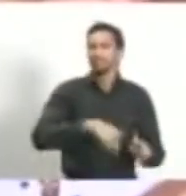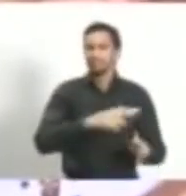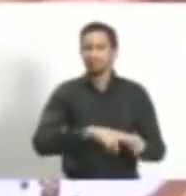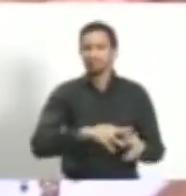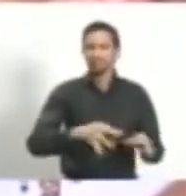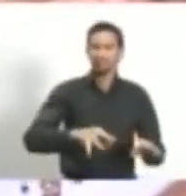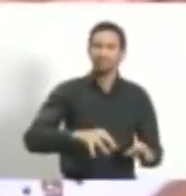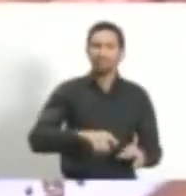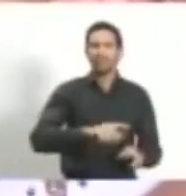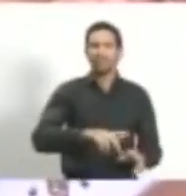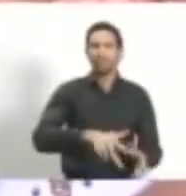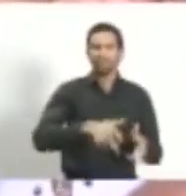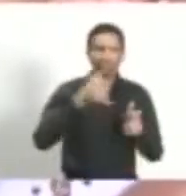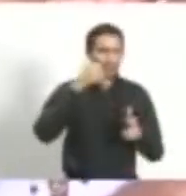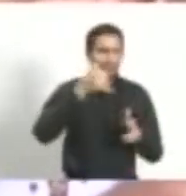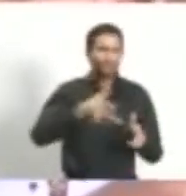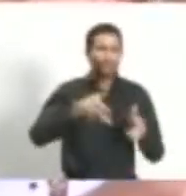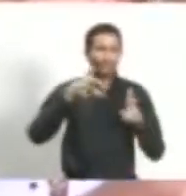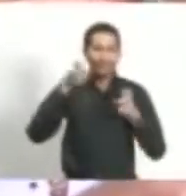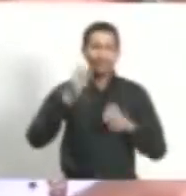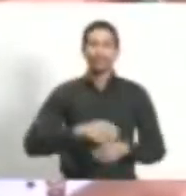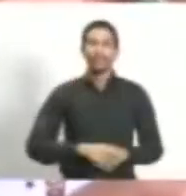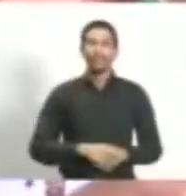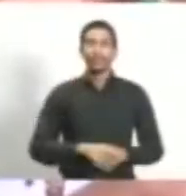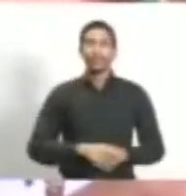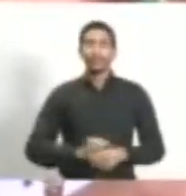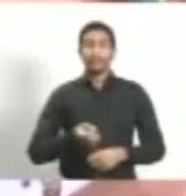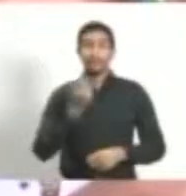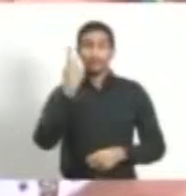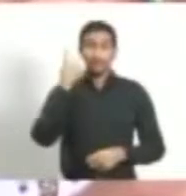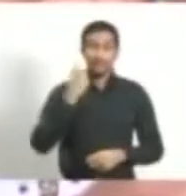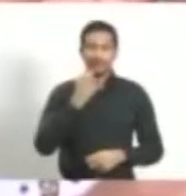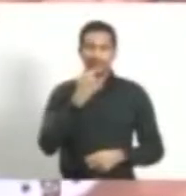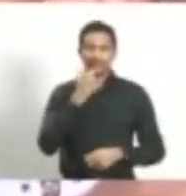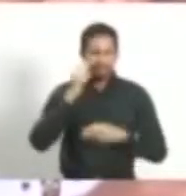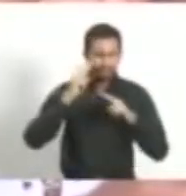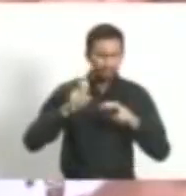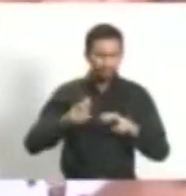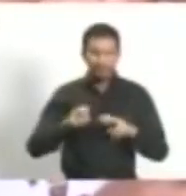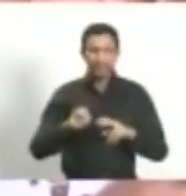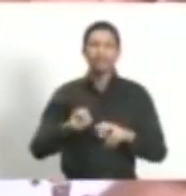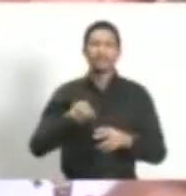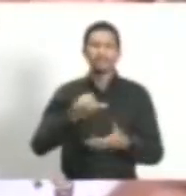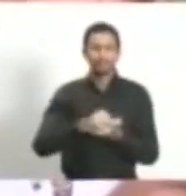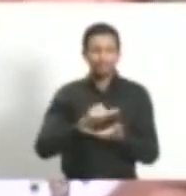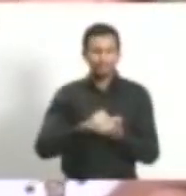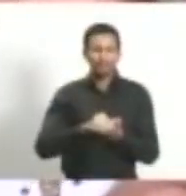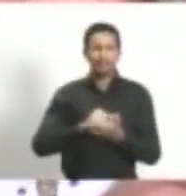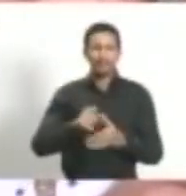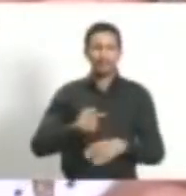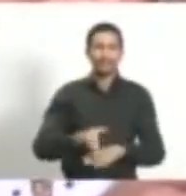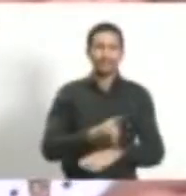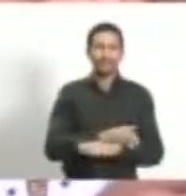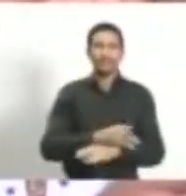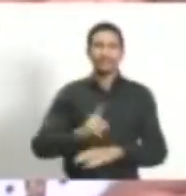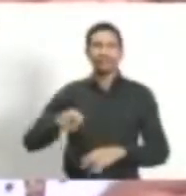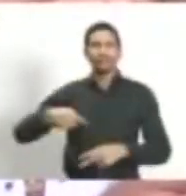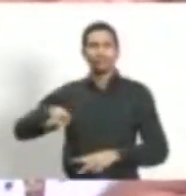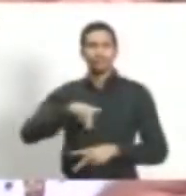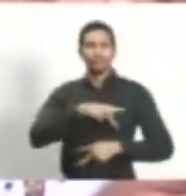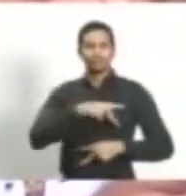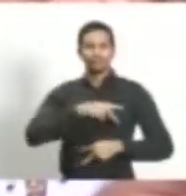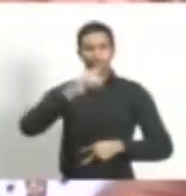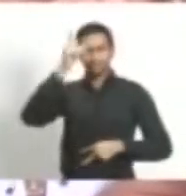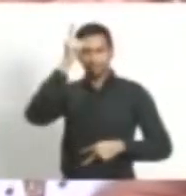por el momento, ya que desde ayer se estaba trabajando en esta actividad, ya que un comerciante, un ganadero más bien, se